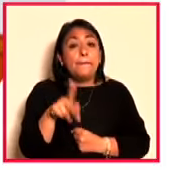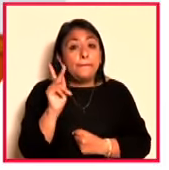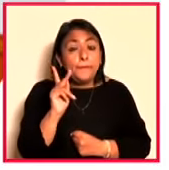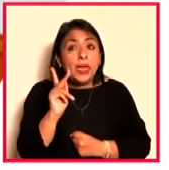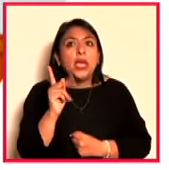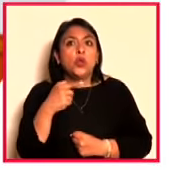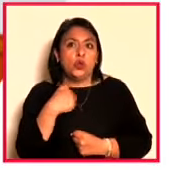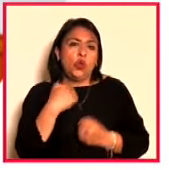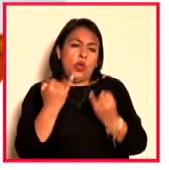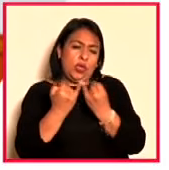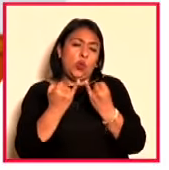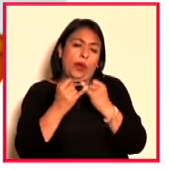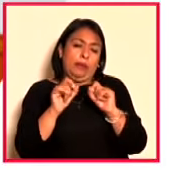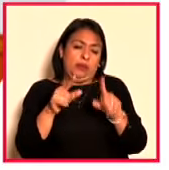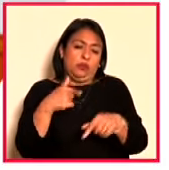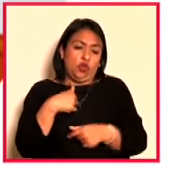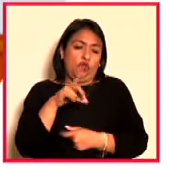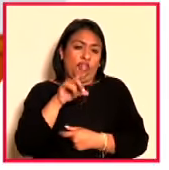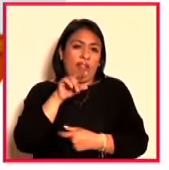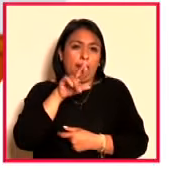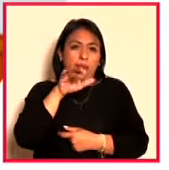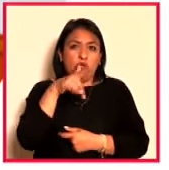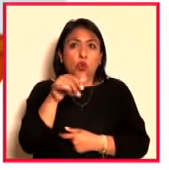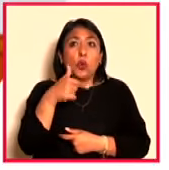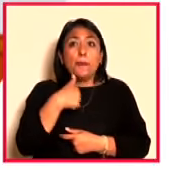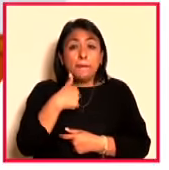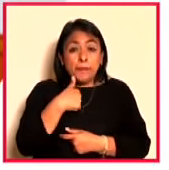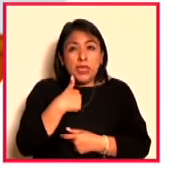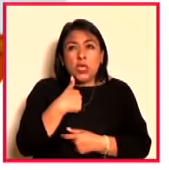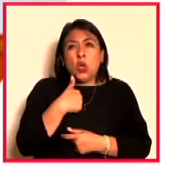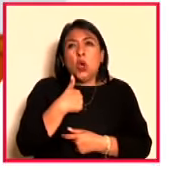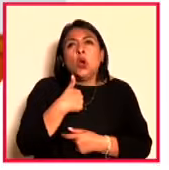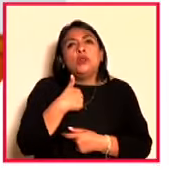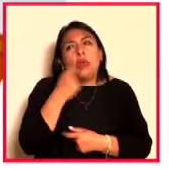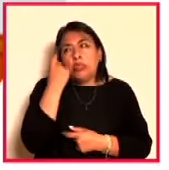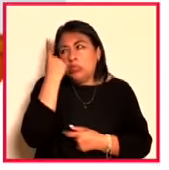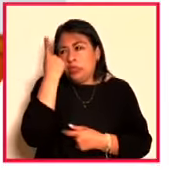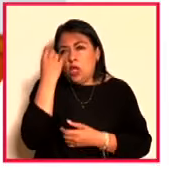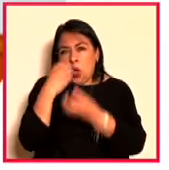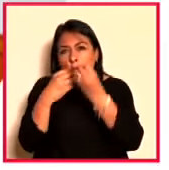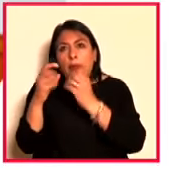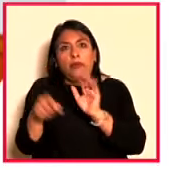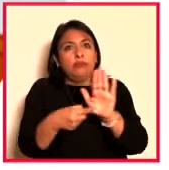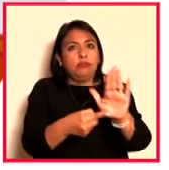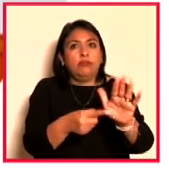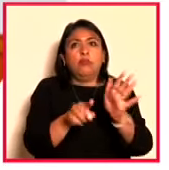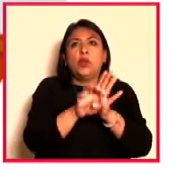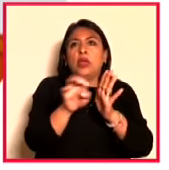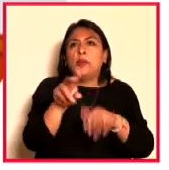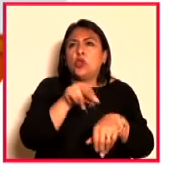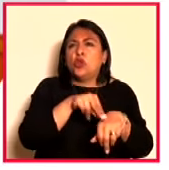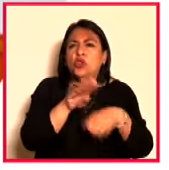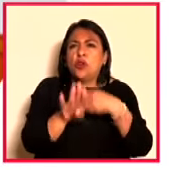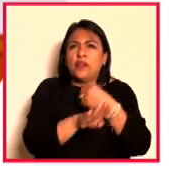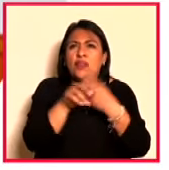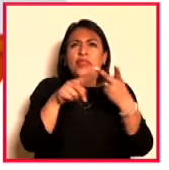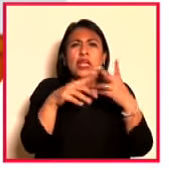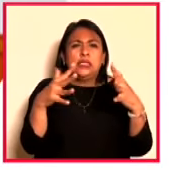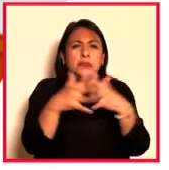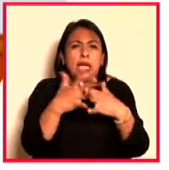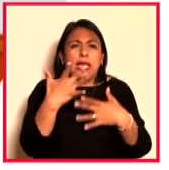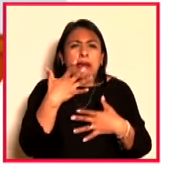soy dramaturgo. Entonces, con mi ensamble he estrenado algunas de mis obras como Lilith, La Aventura Fantasma o La Guerra de los Dinosaurios.